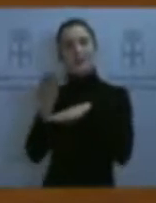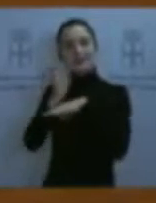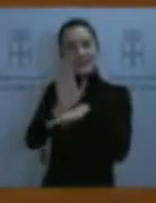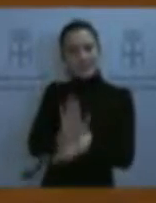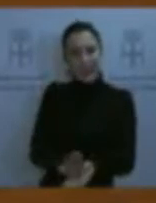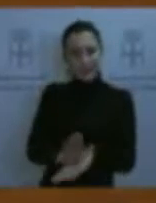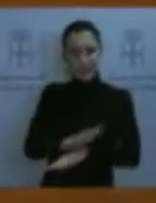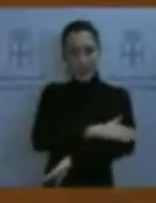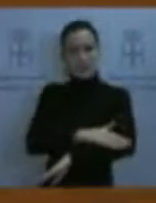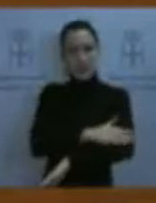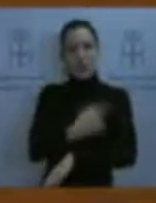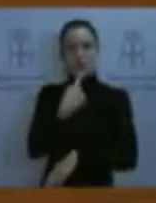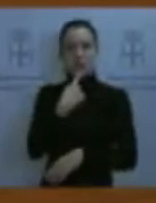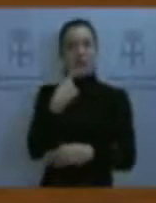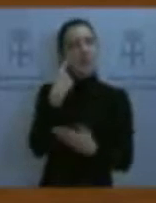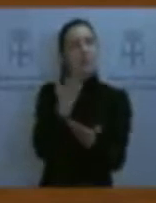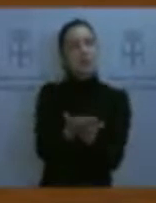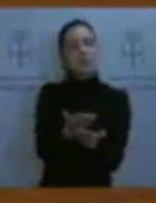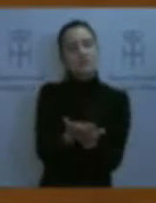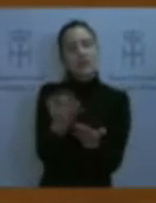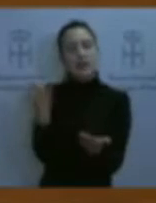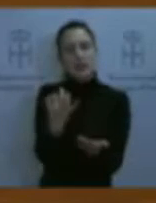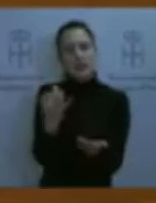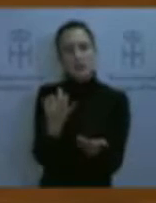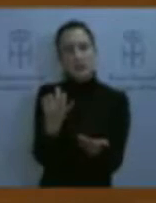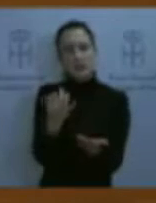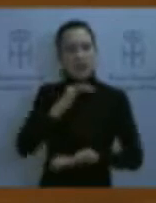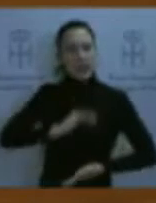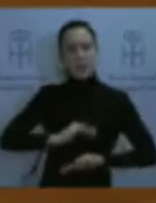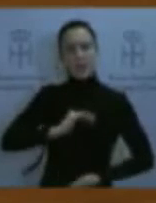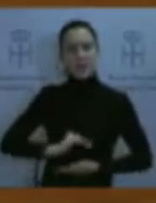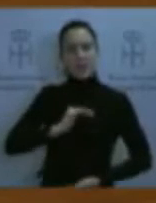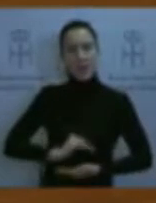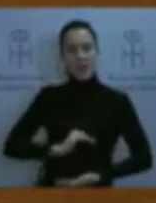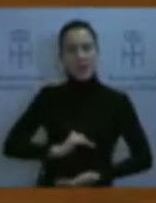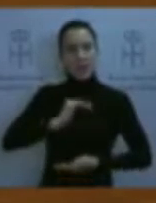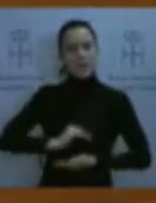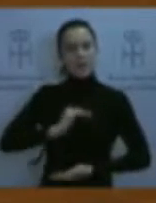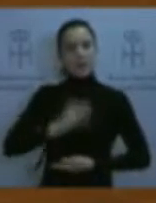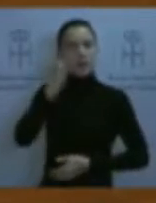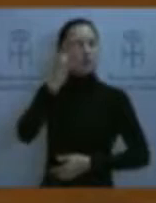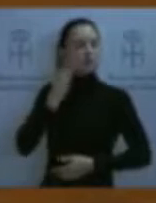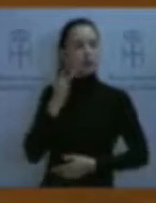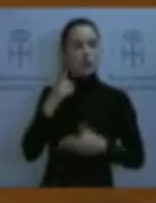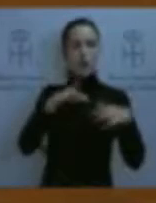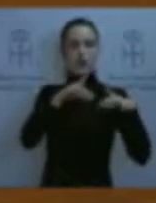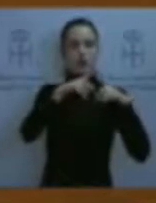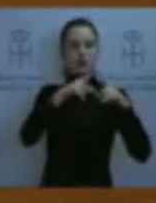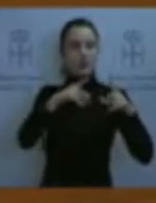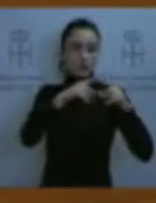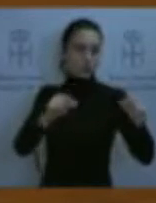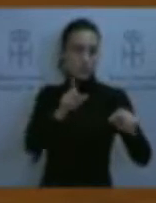ni siquiera capaz de ser home de la so tierra, es absolutamente incapaz, porque no fue